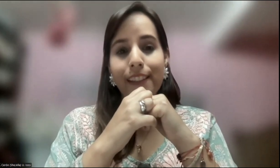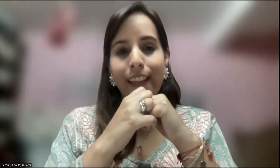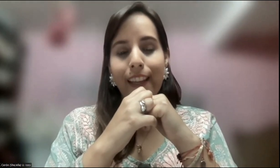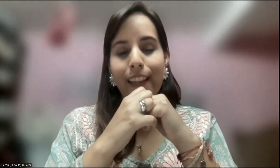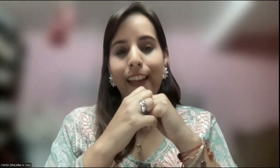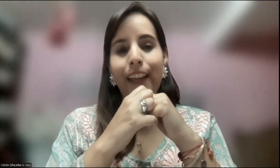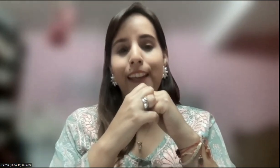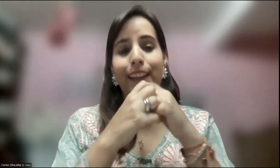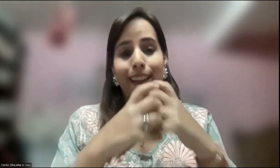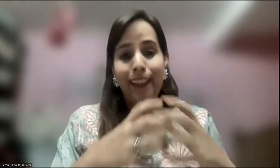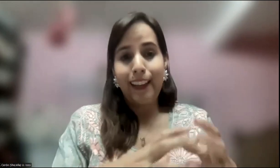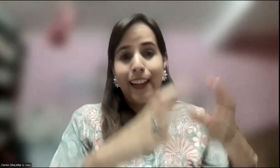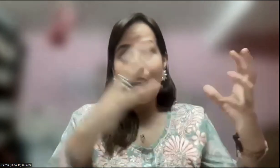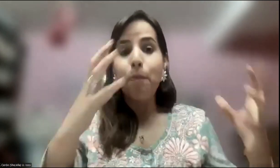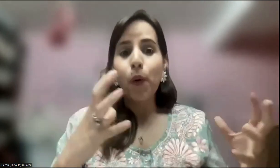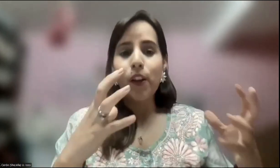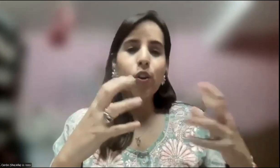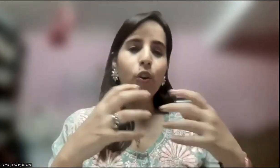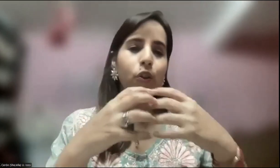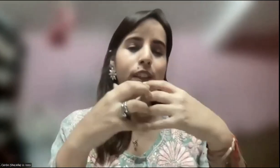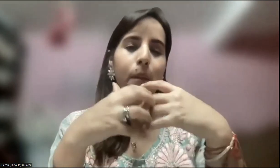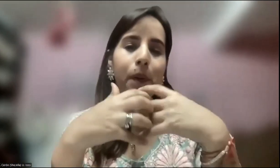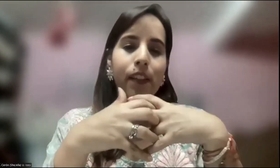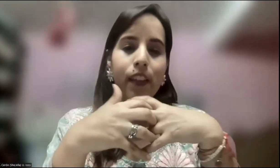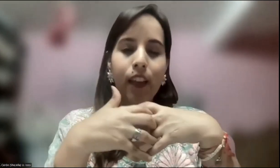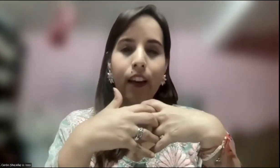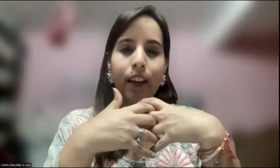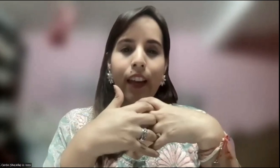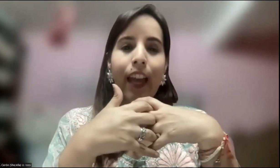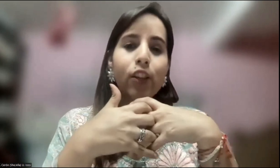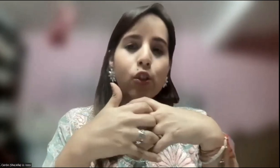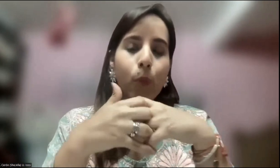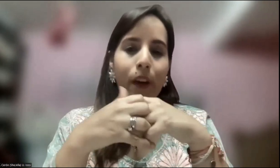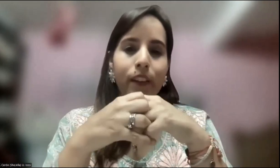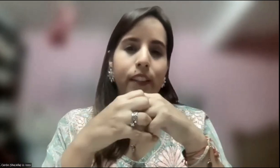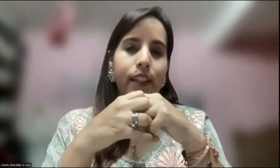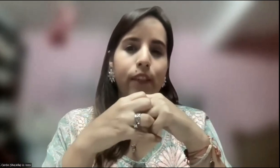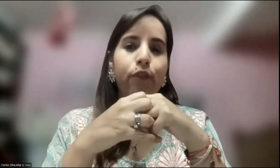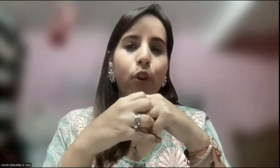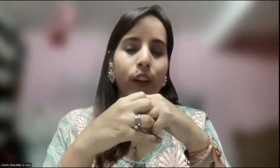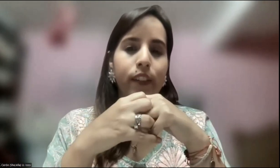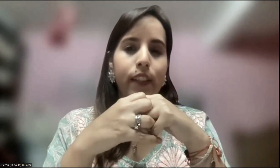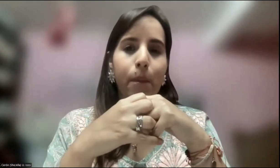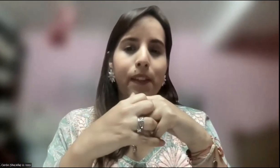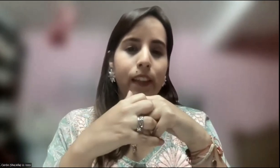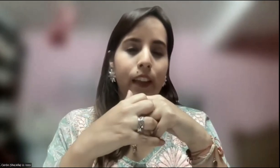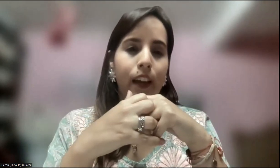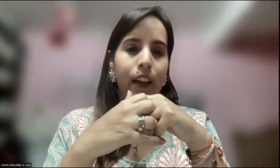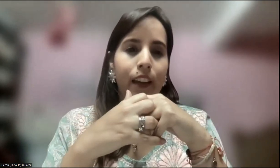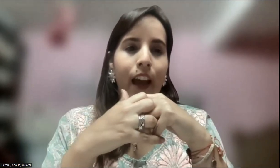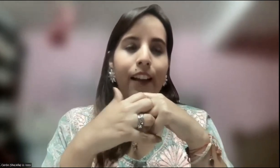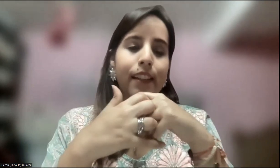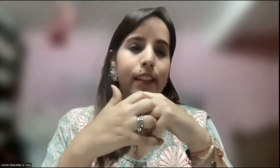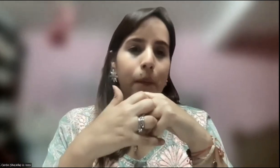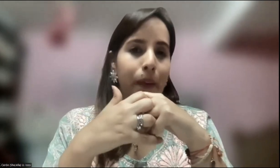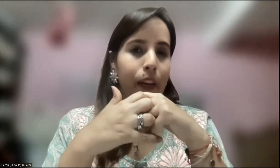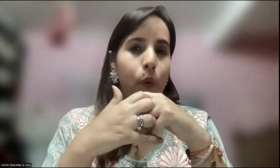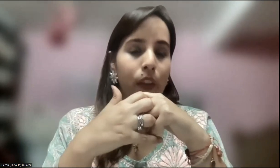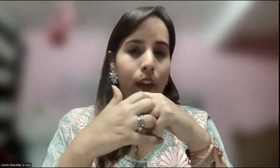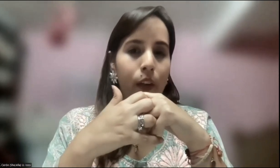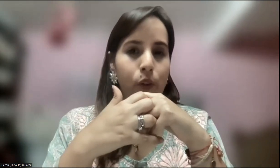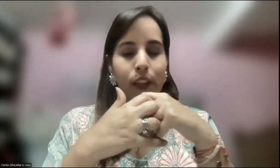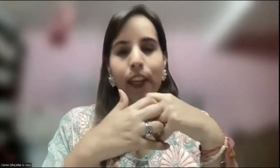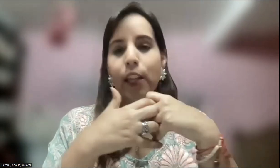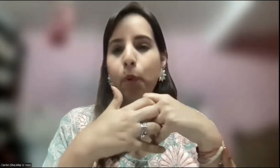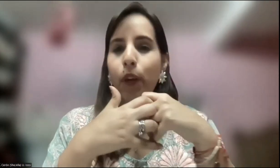desde eh la población con discapacidad en sumar desde este enfoque en discapacidad al sistema de